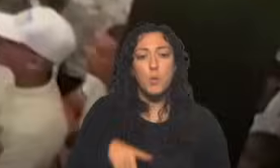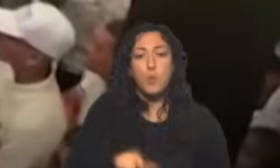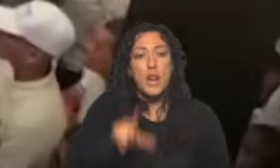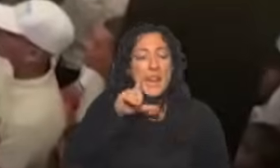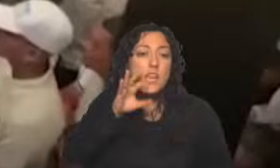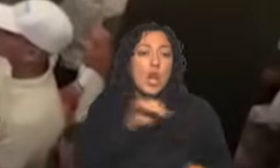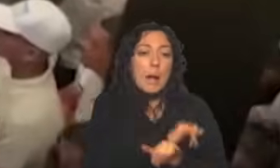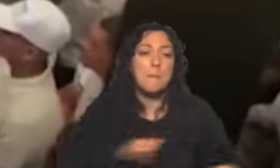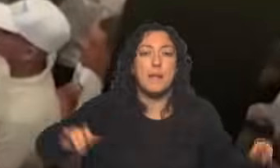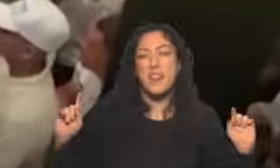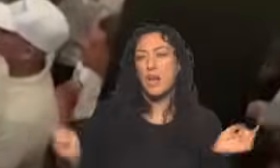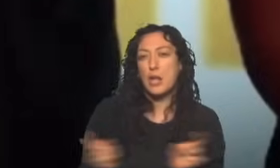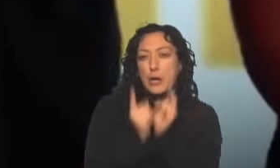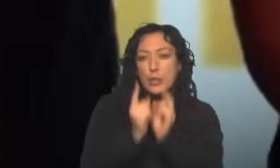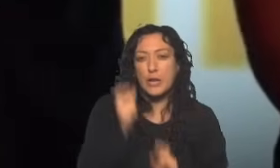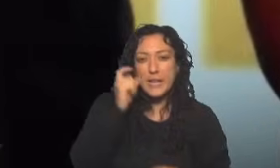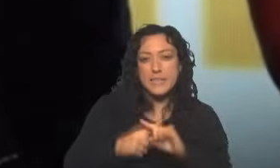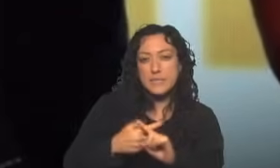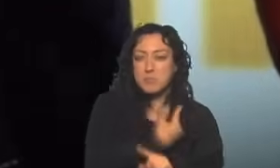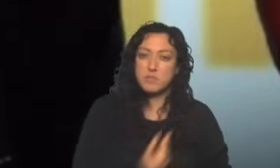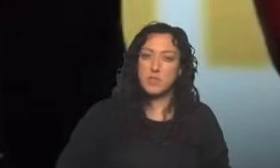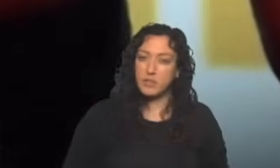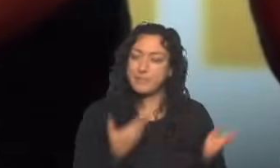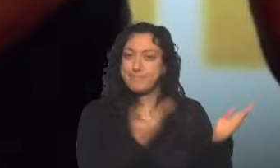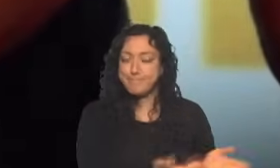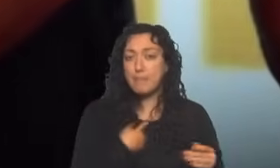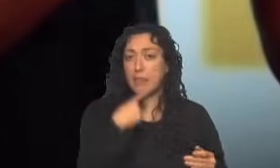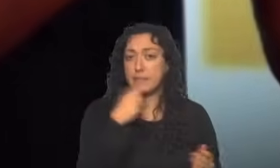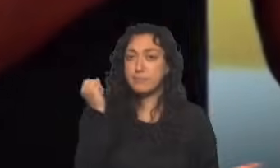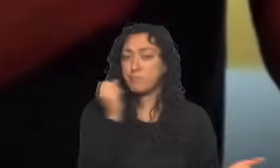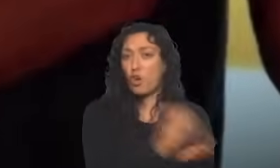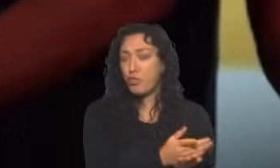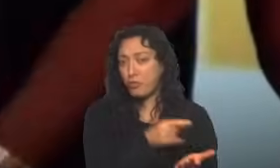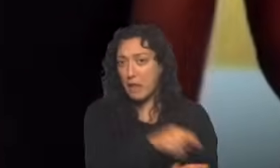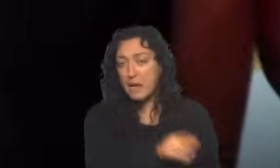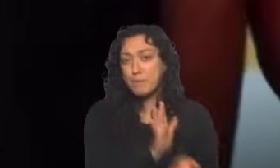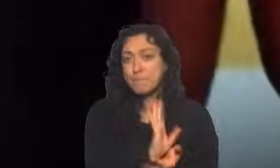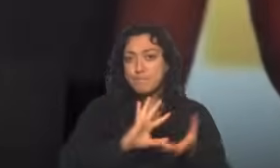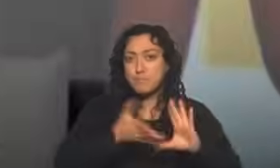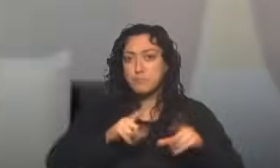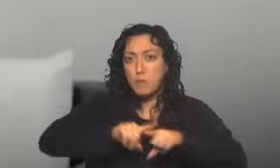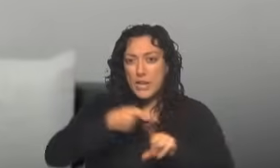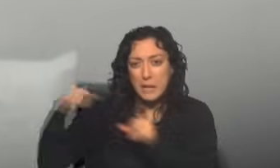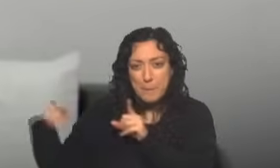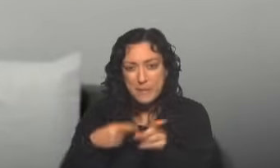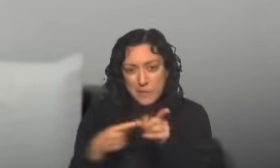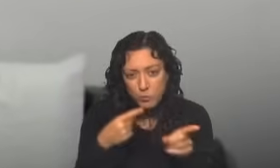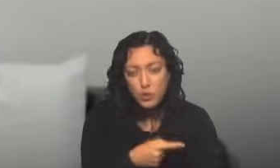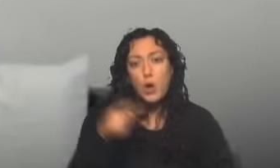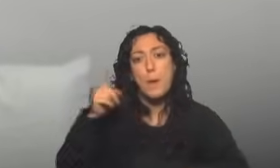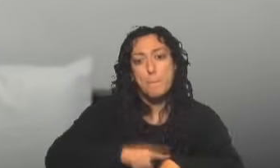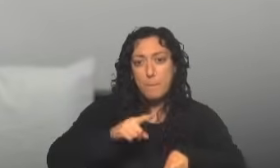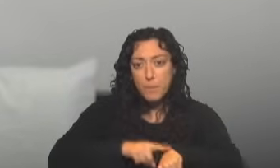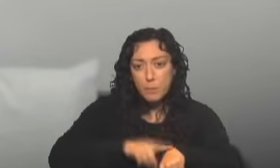electoral, reivindicó la figura del exmandatario. Dijo que su condena forma parte de una persecución política y fue a visitarlo cuando se confirmó